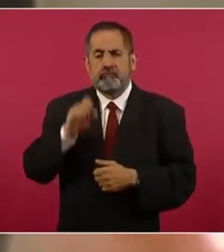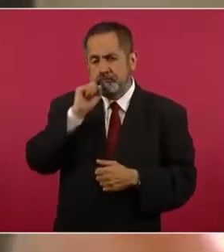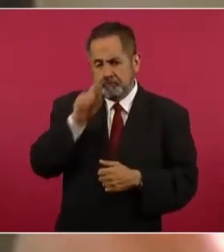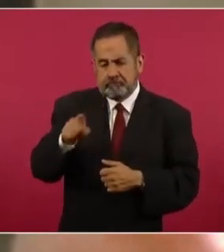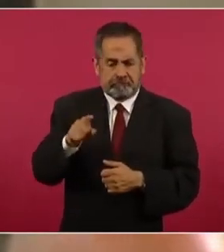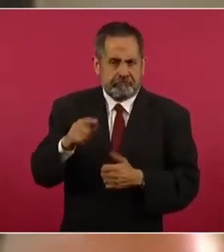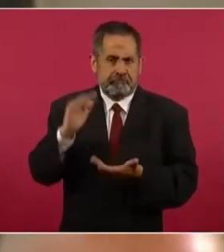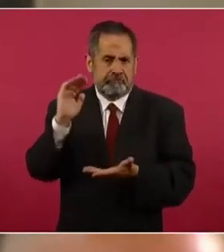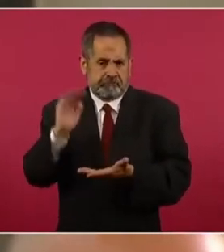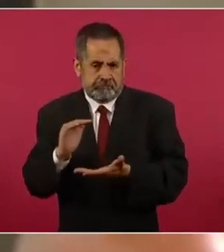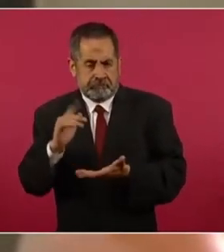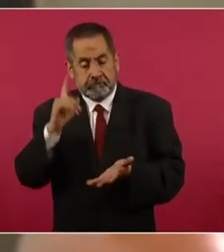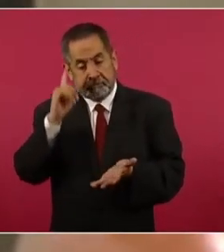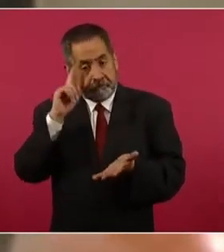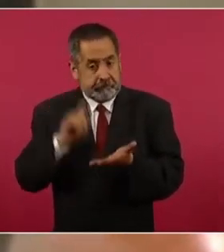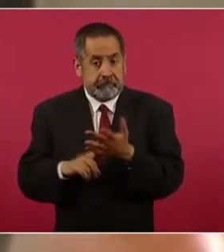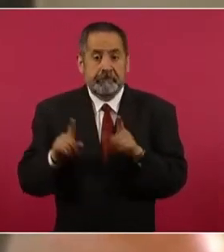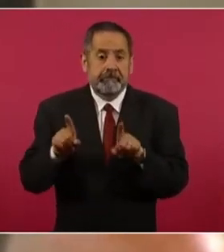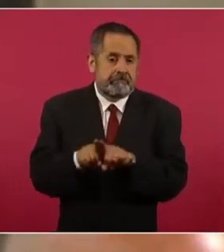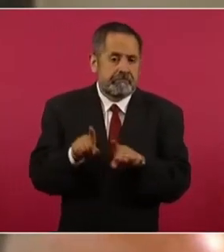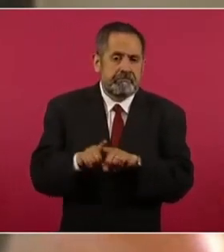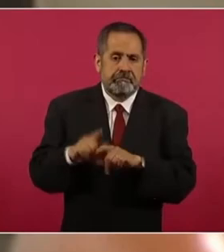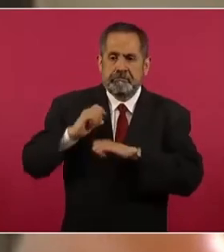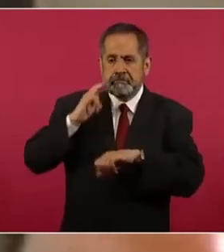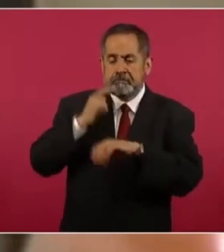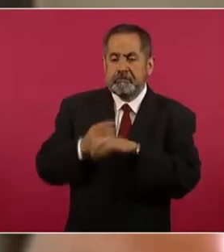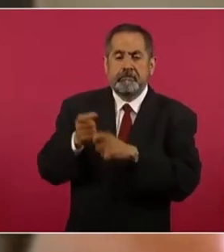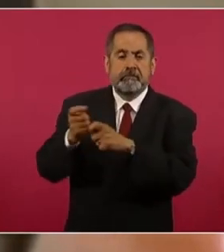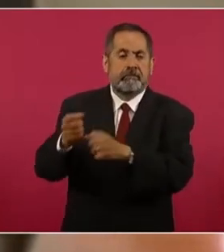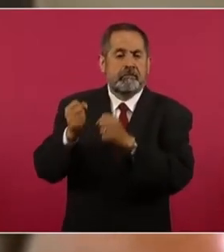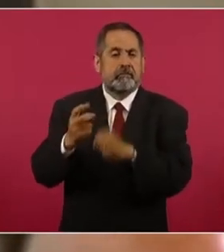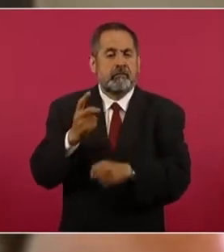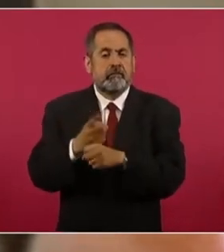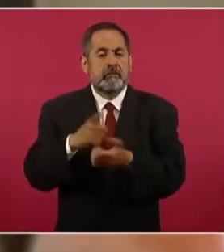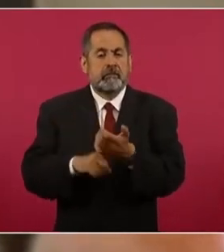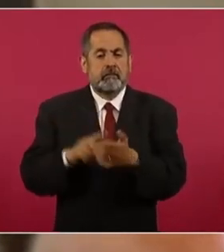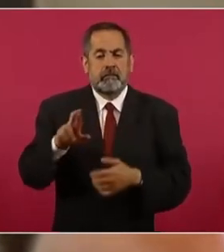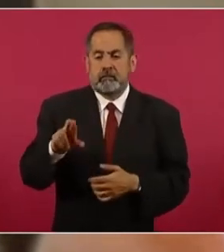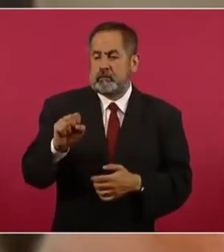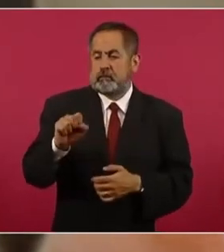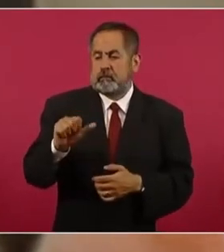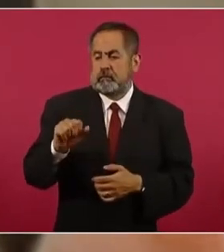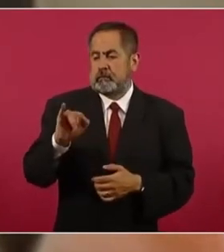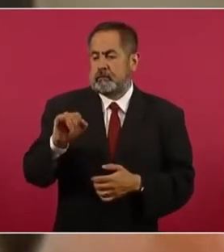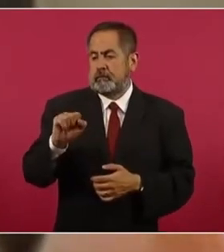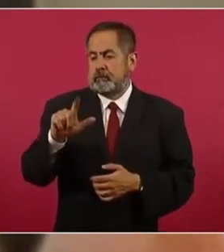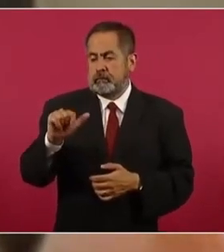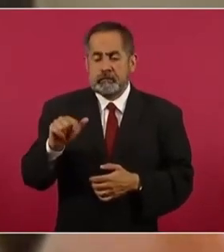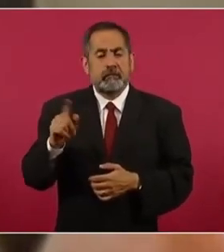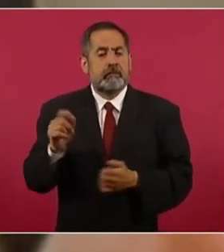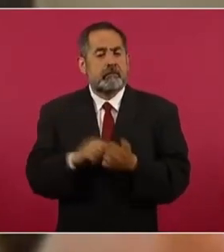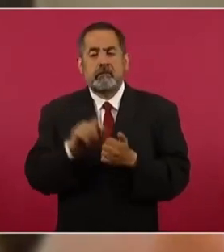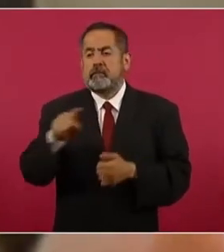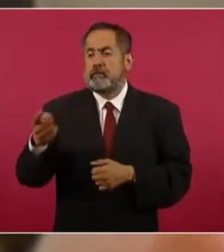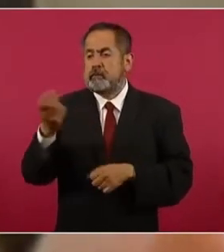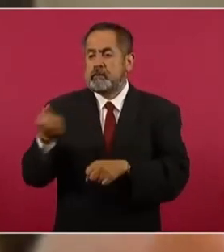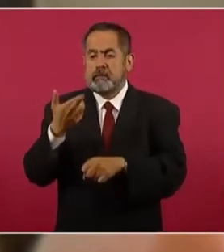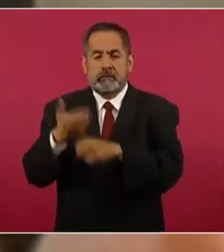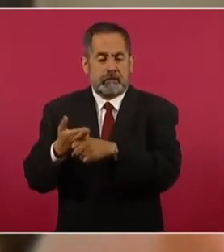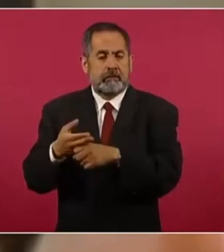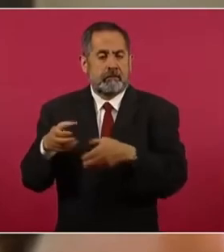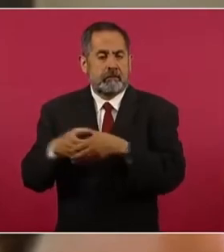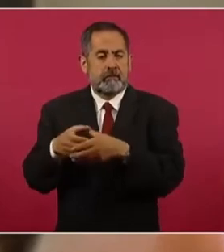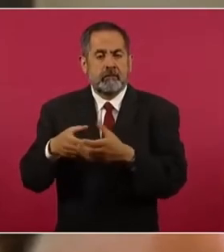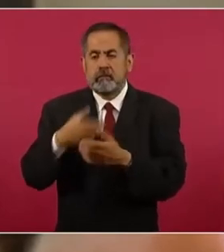un logro, creo yo, de la titular de seguridad, Rosa Isela Rodríguez, y del secretario de Seguridad capitalina,